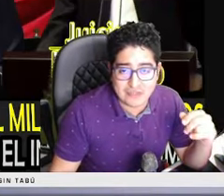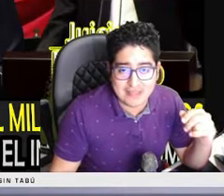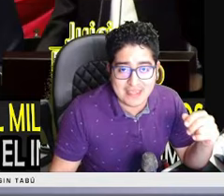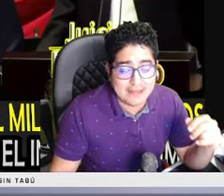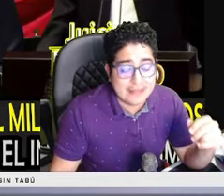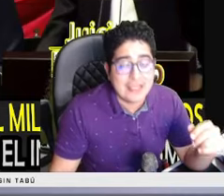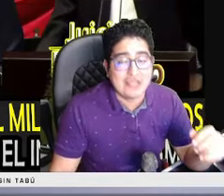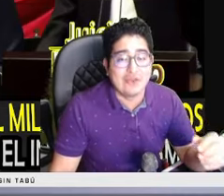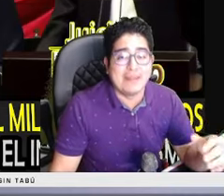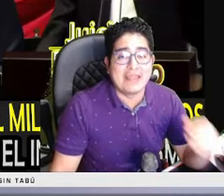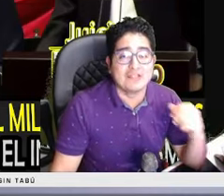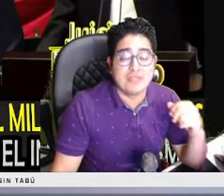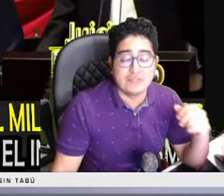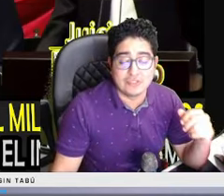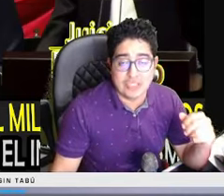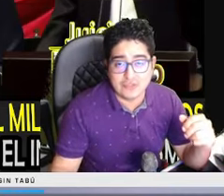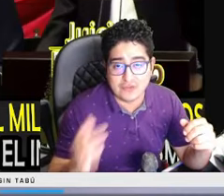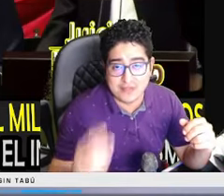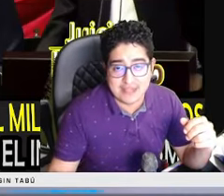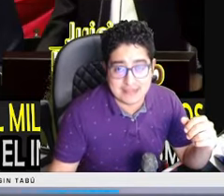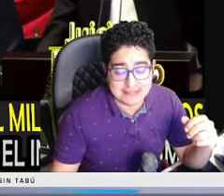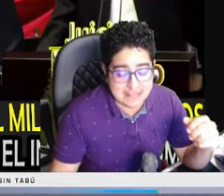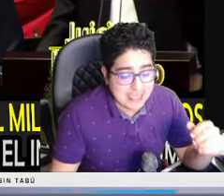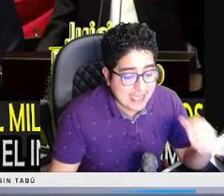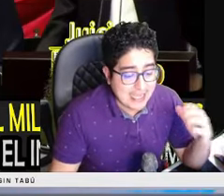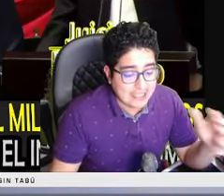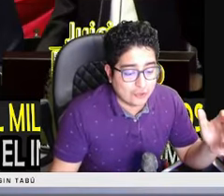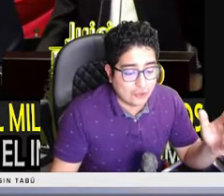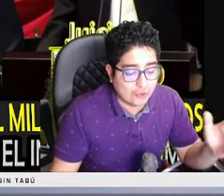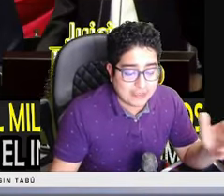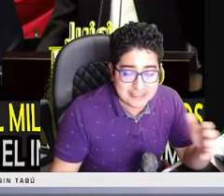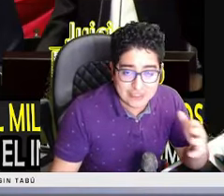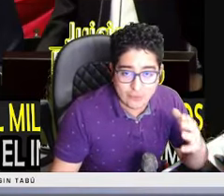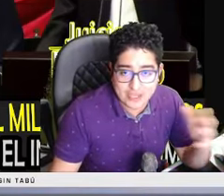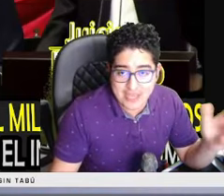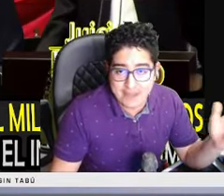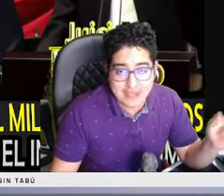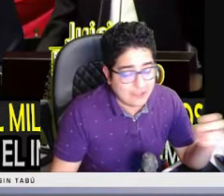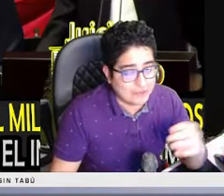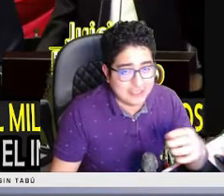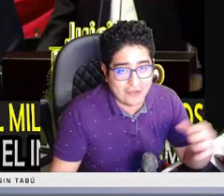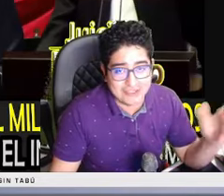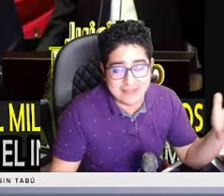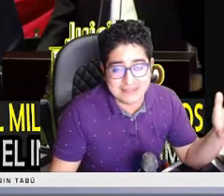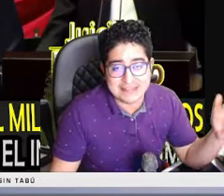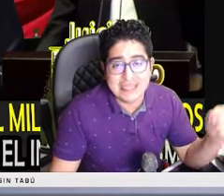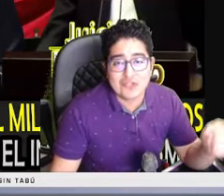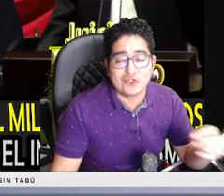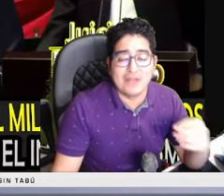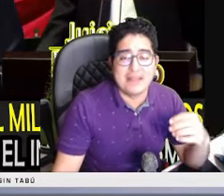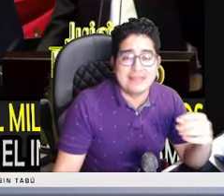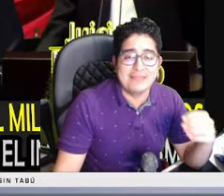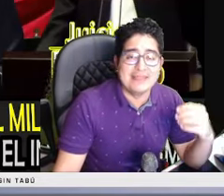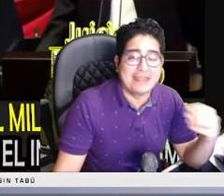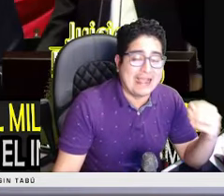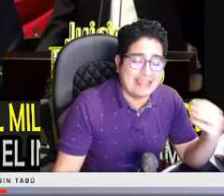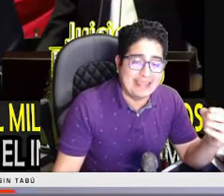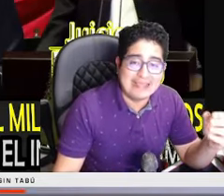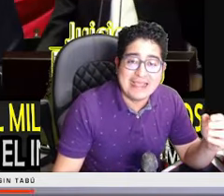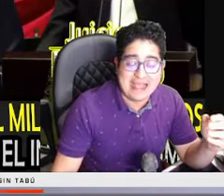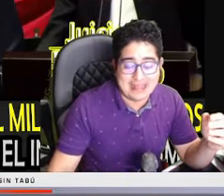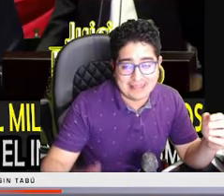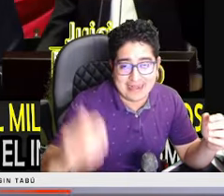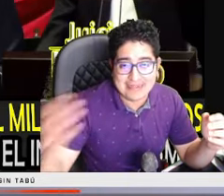por la ciudadanía y no para ellos mismos y sus familiares. Lencho Córdoba, Ciro Murayama, consejeros y demás, solamente vienen